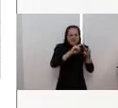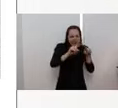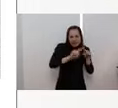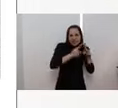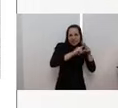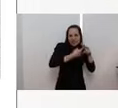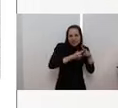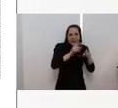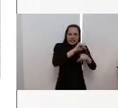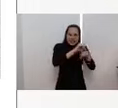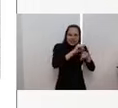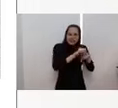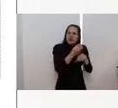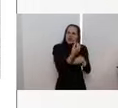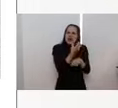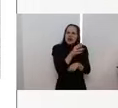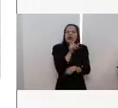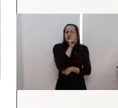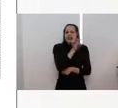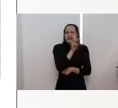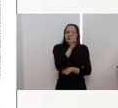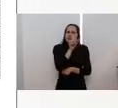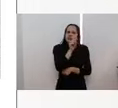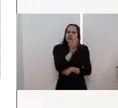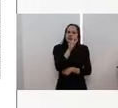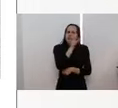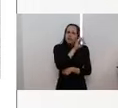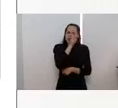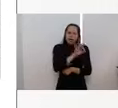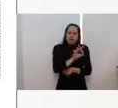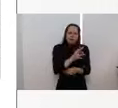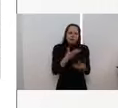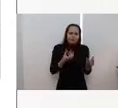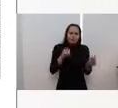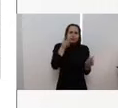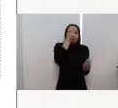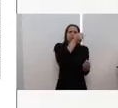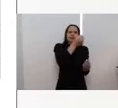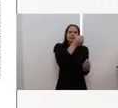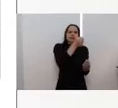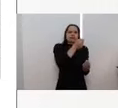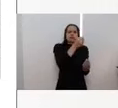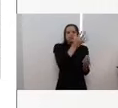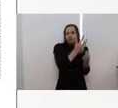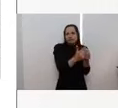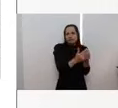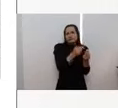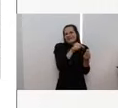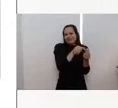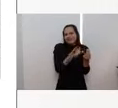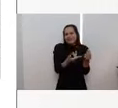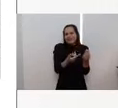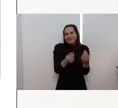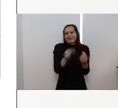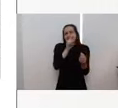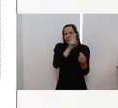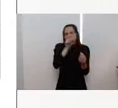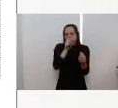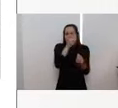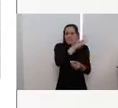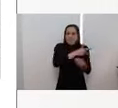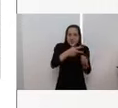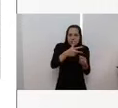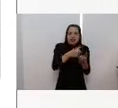consumen el 68.5 por ciento de los recursos que corresponden a 73 mil 261 millones de pesos